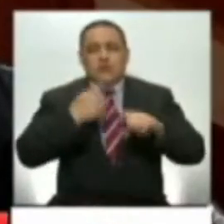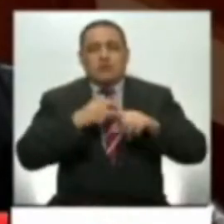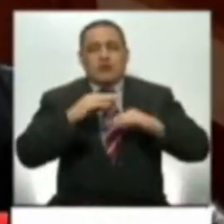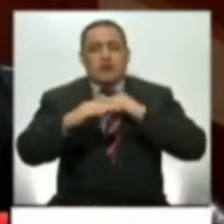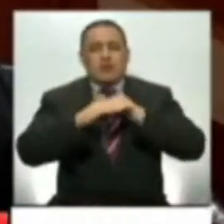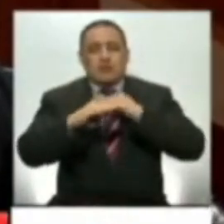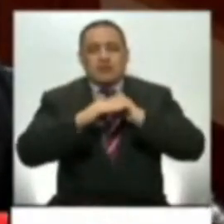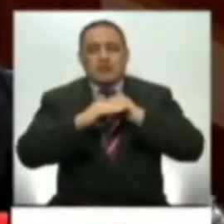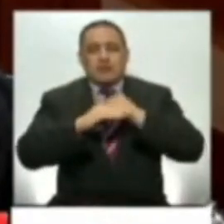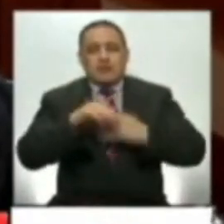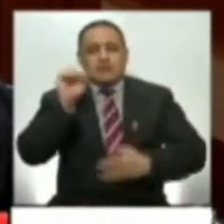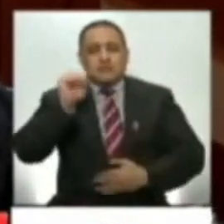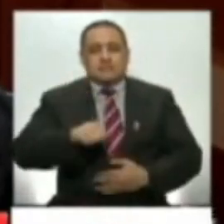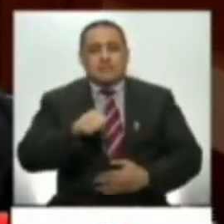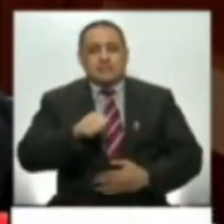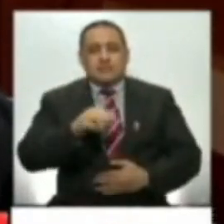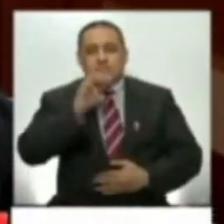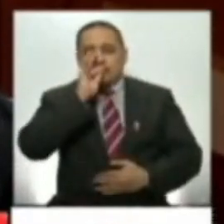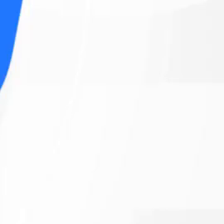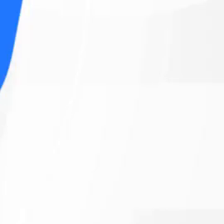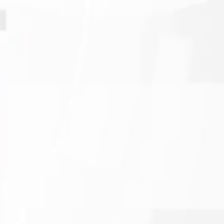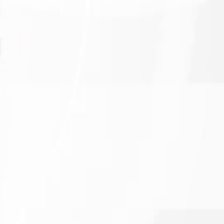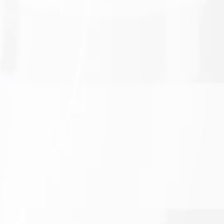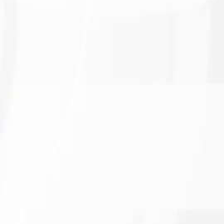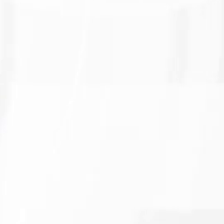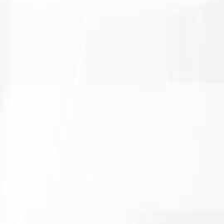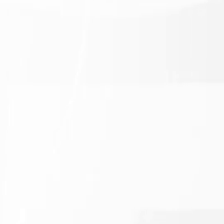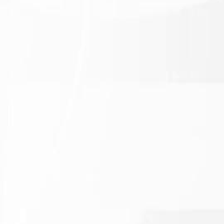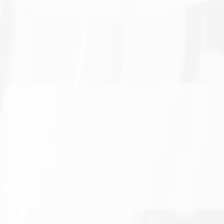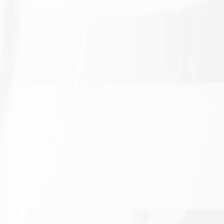la igualdad. ¡Sí! ¡Juro!